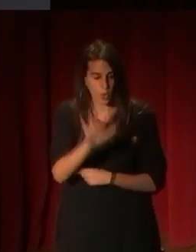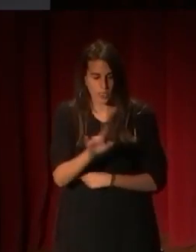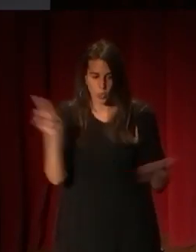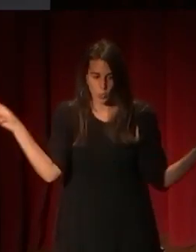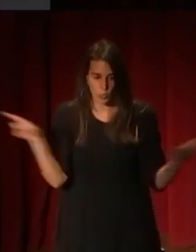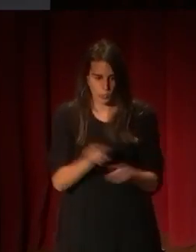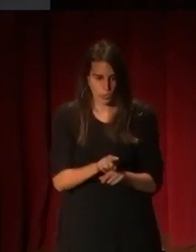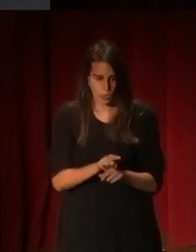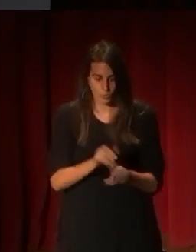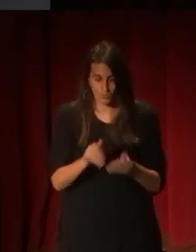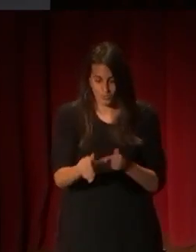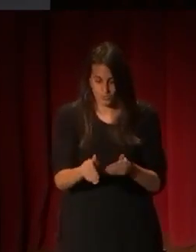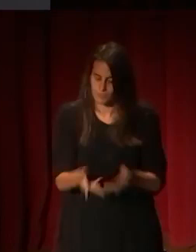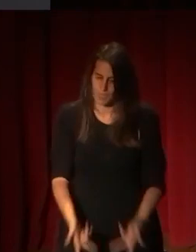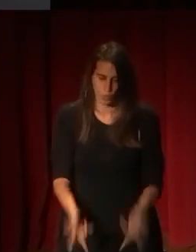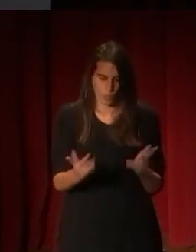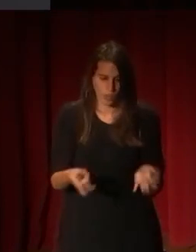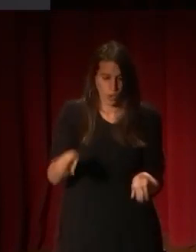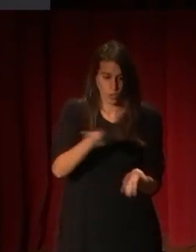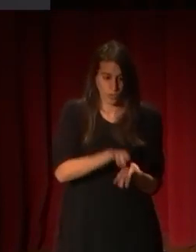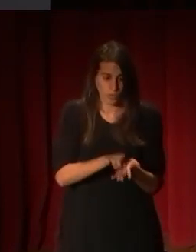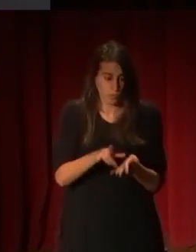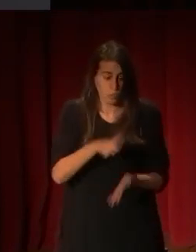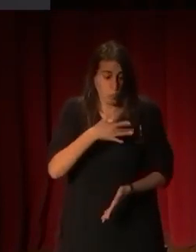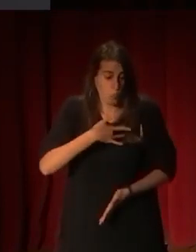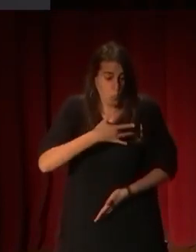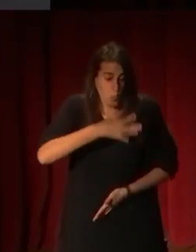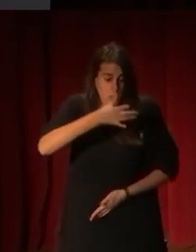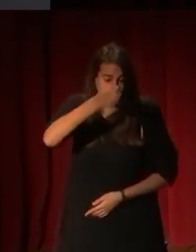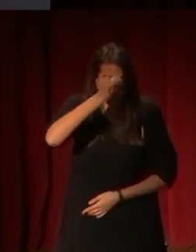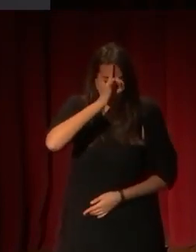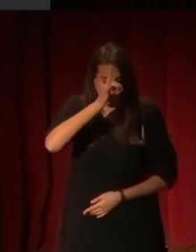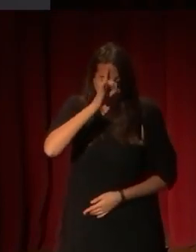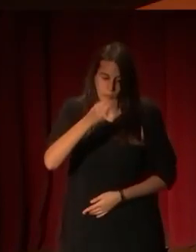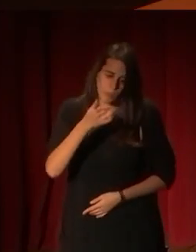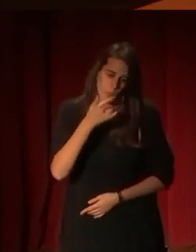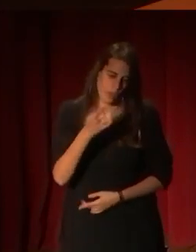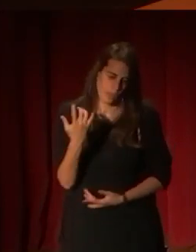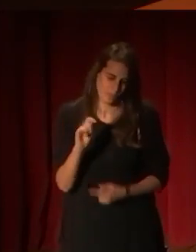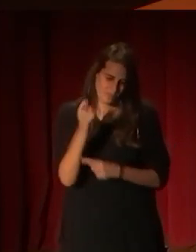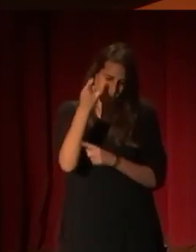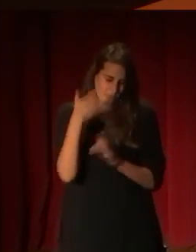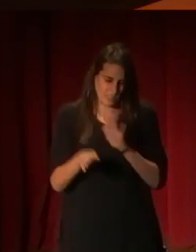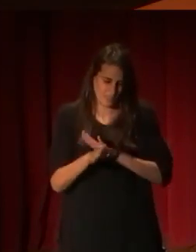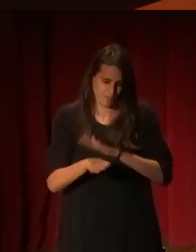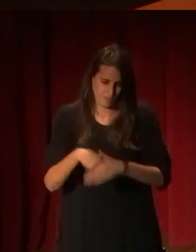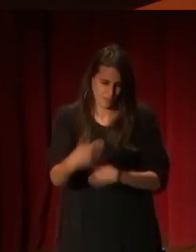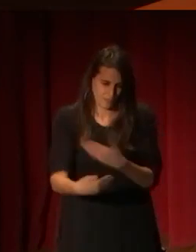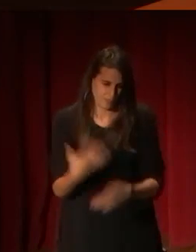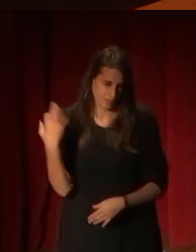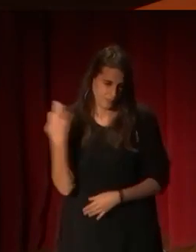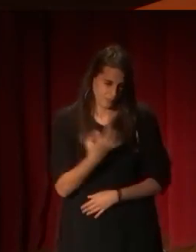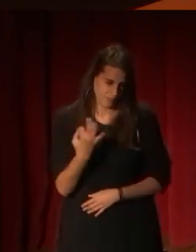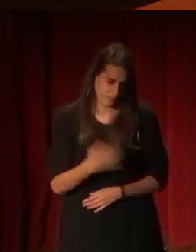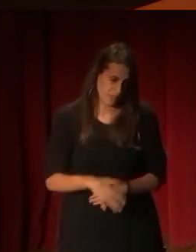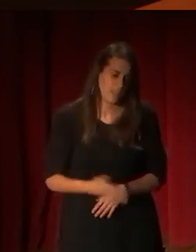volver a autorizarla pues no sé qué carestía que sufrieron aquí en madrid lo achacaban a este motivo efectivamente hay más de acción